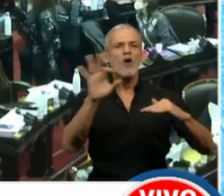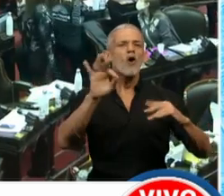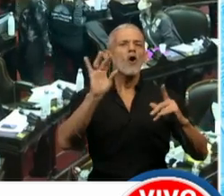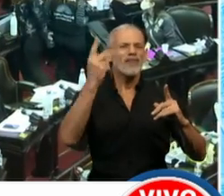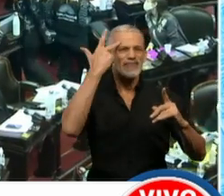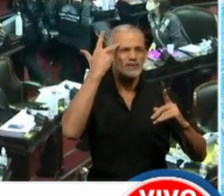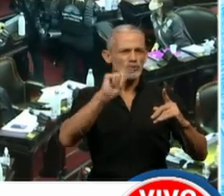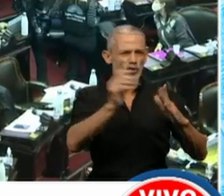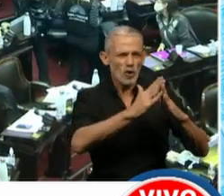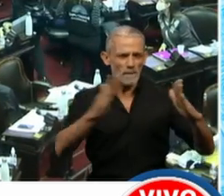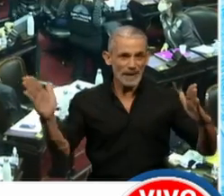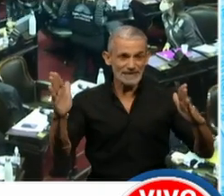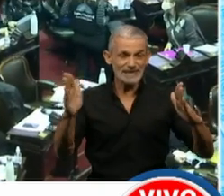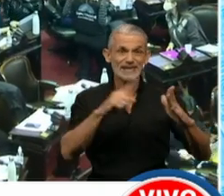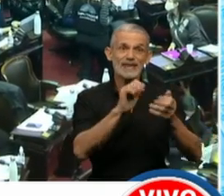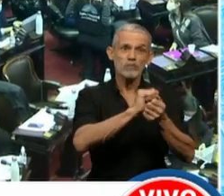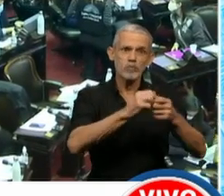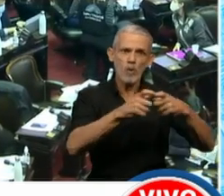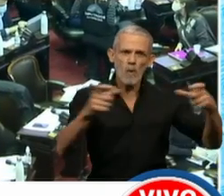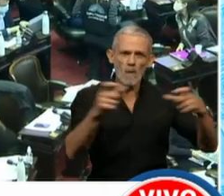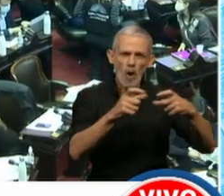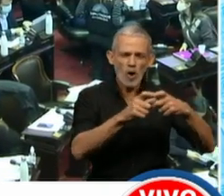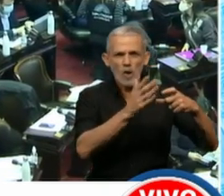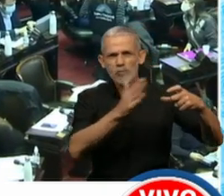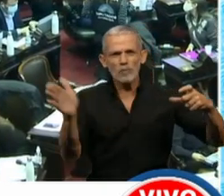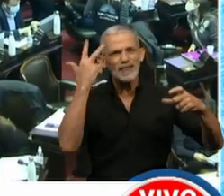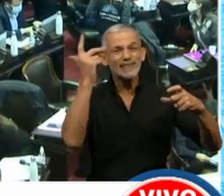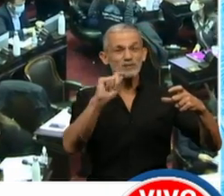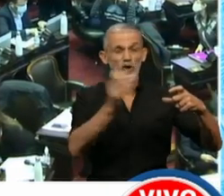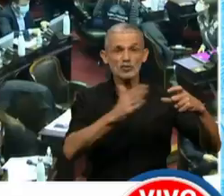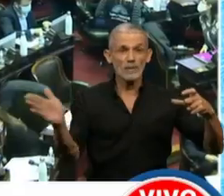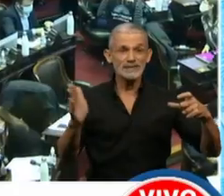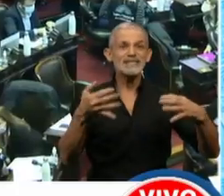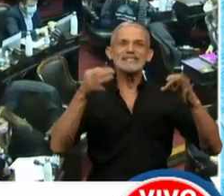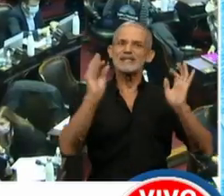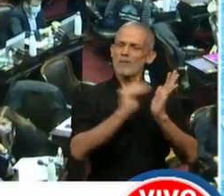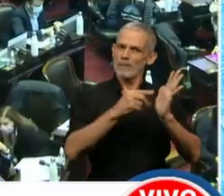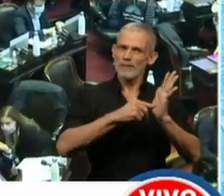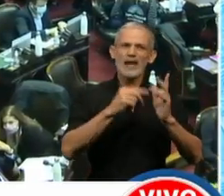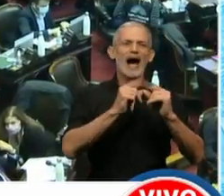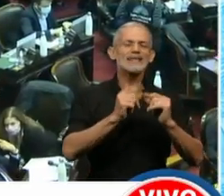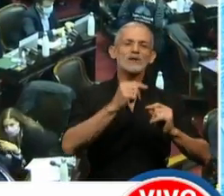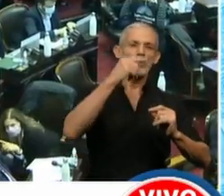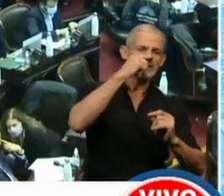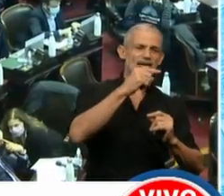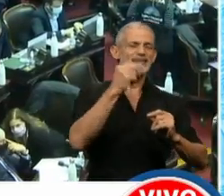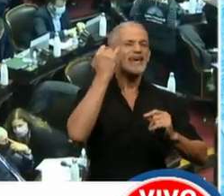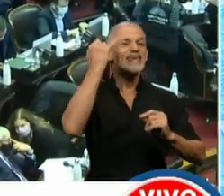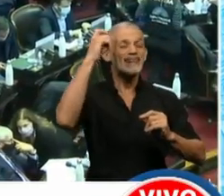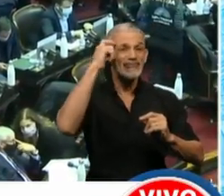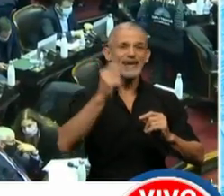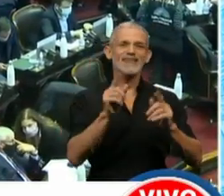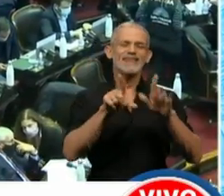18 meses desde su emisión estarán en sentado lo establecido en los artículos 7 y 10 y 10 de la ley